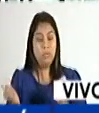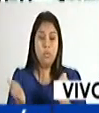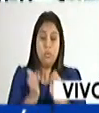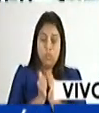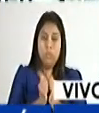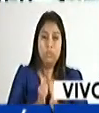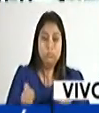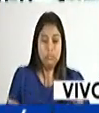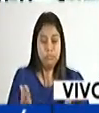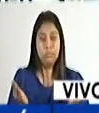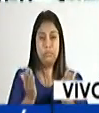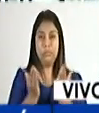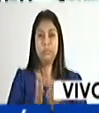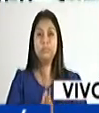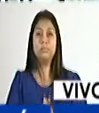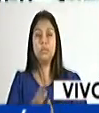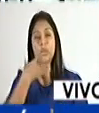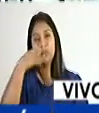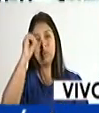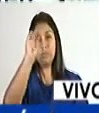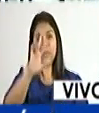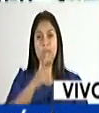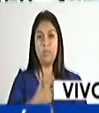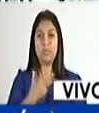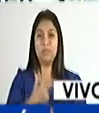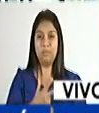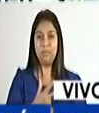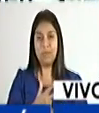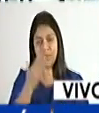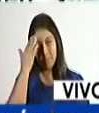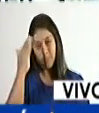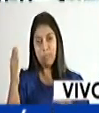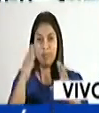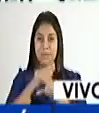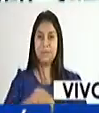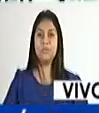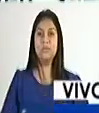juntos saldremos adelante. Dios bendiga a Guatemala. Muy buenas noches.